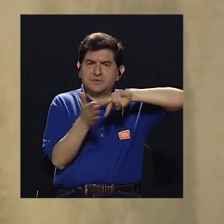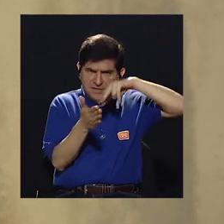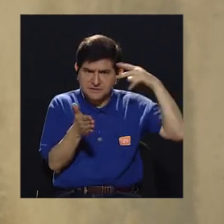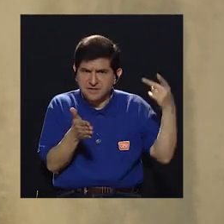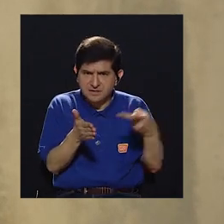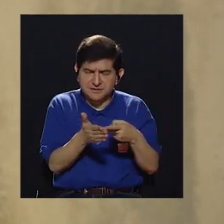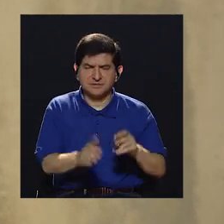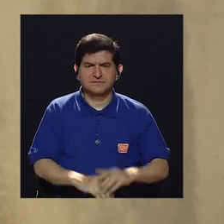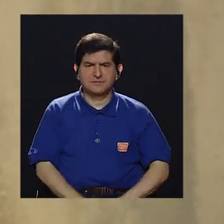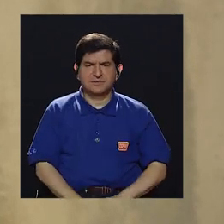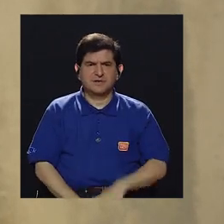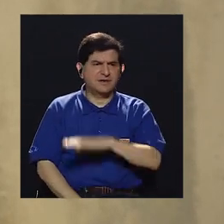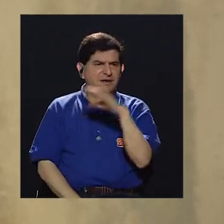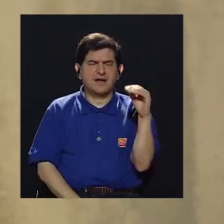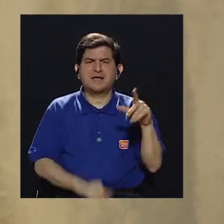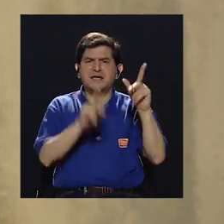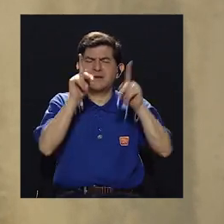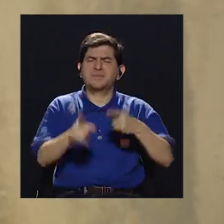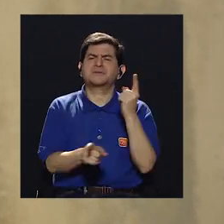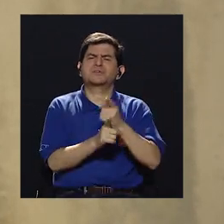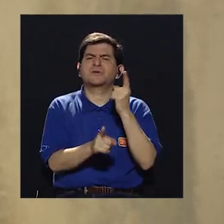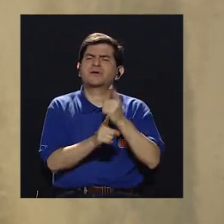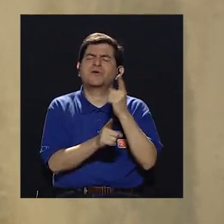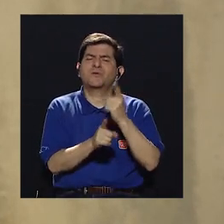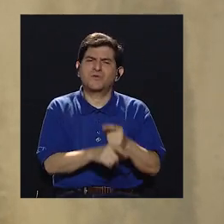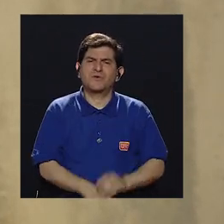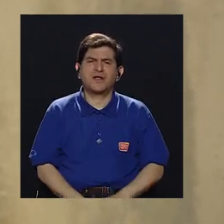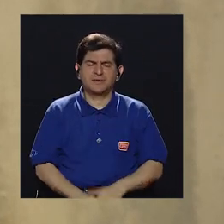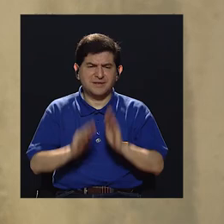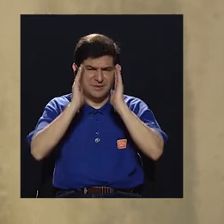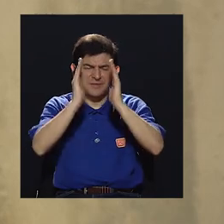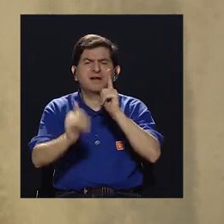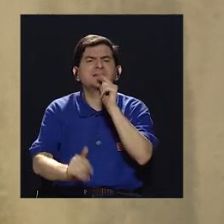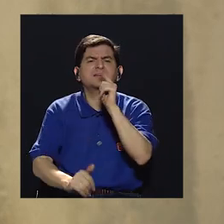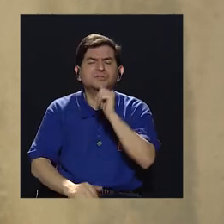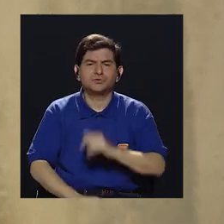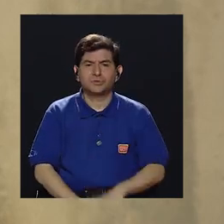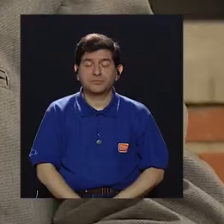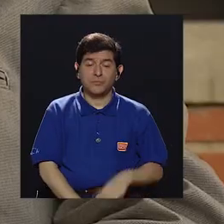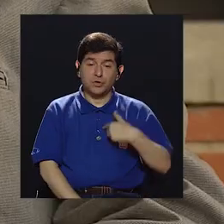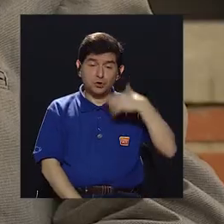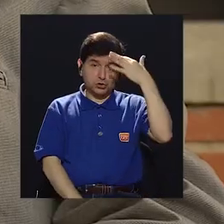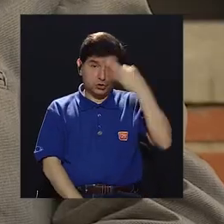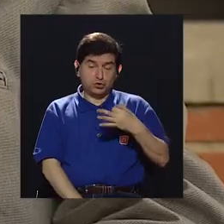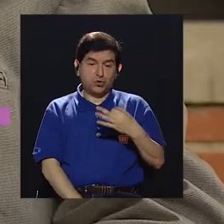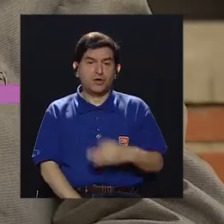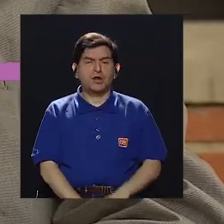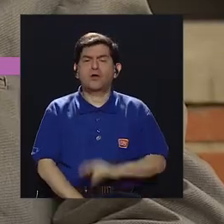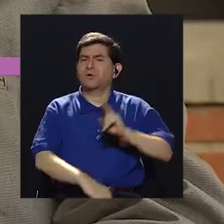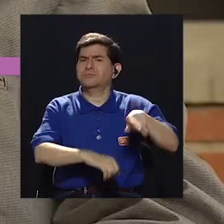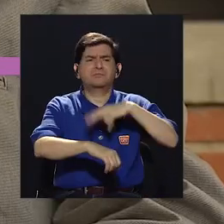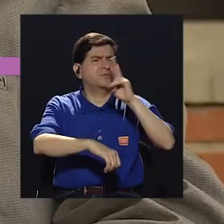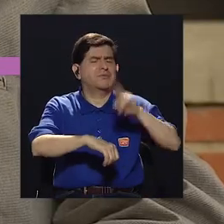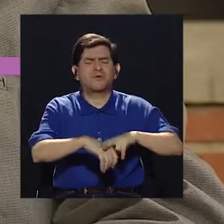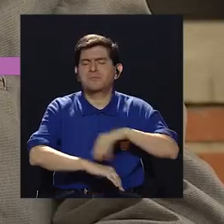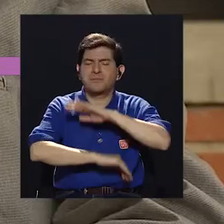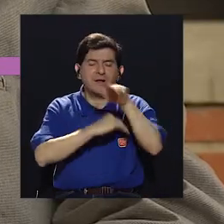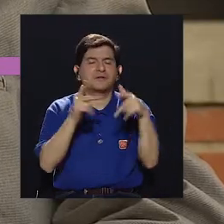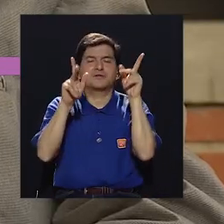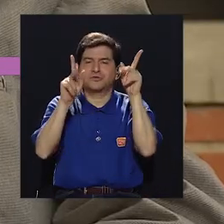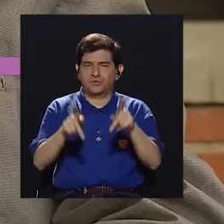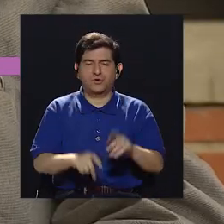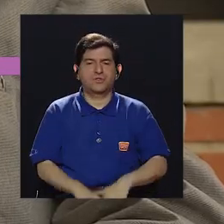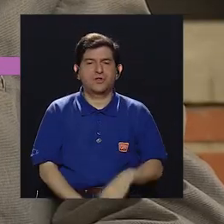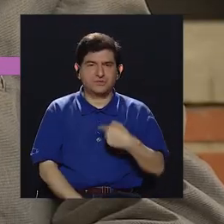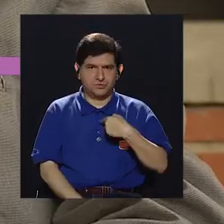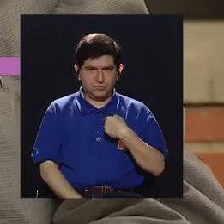esto puede merecer, ¿verdad? Y quién es la persona indicada que debería verlos. Sí, yo creo que esto es algo muy frecuente de todos los